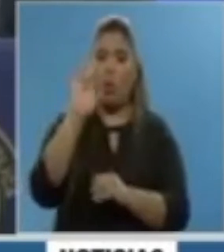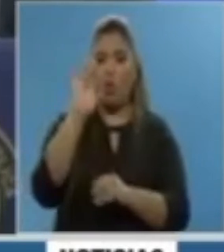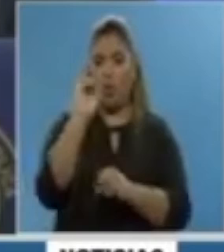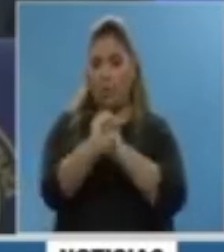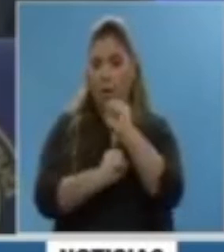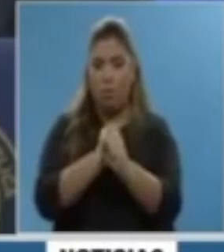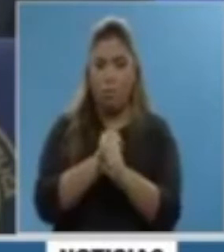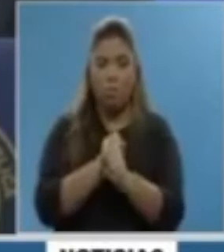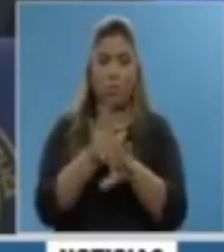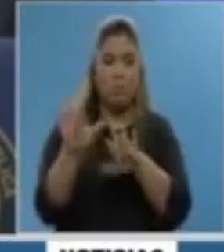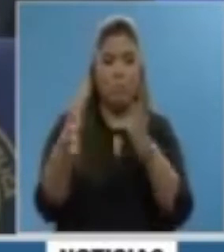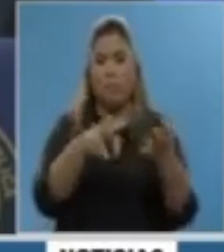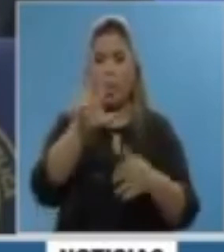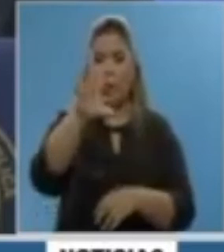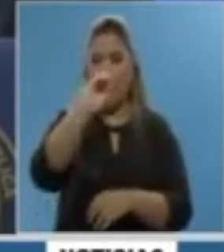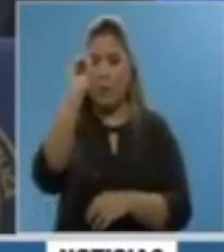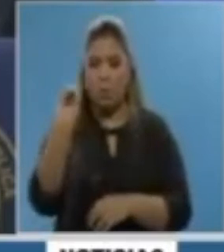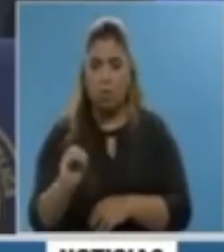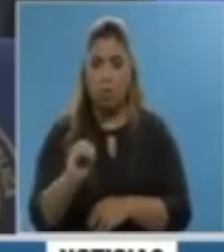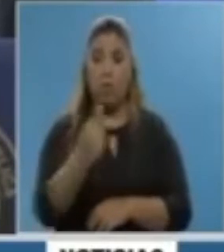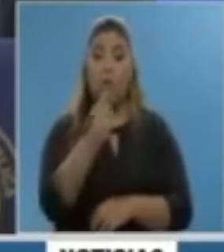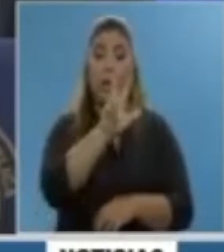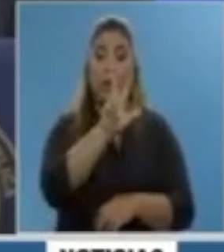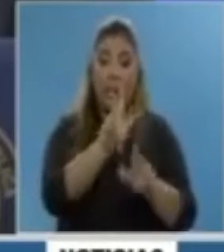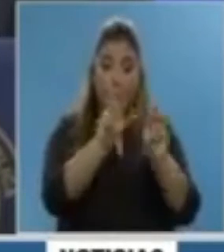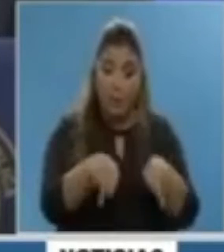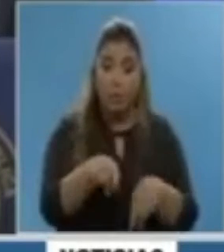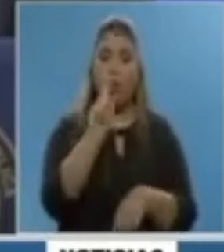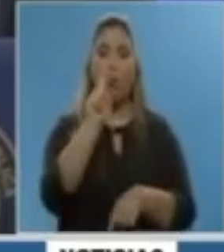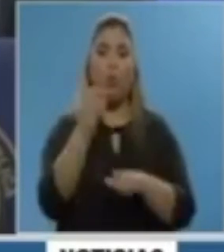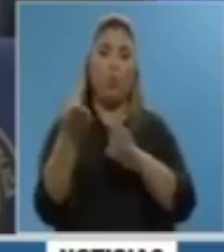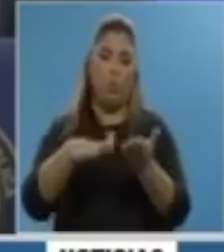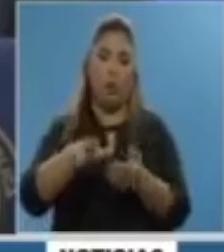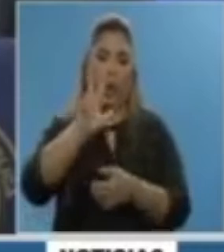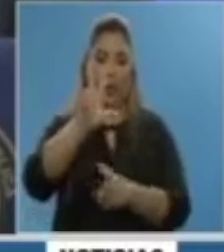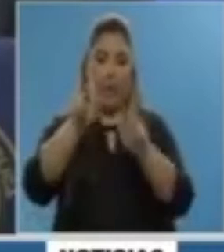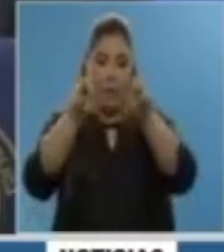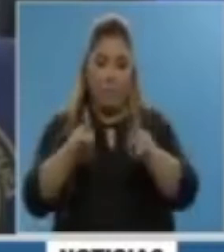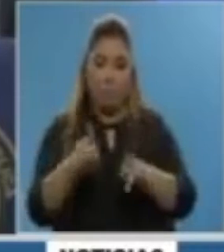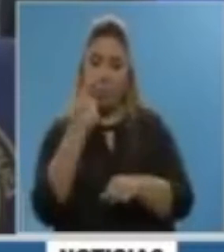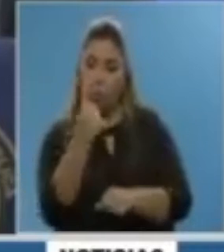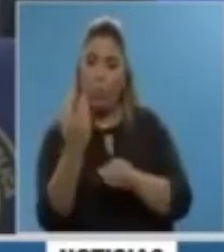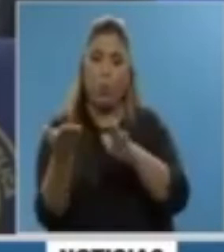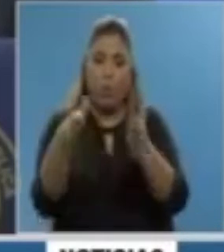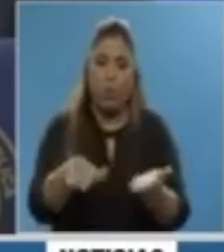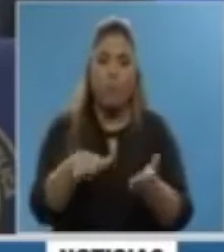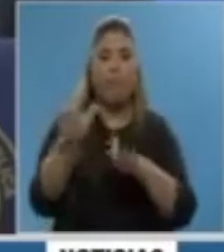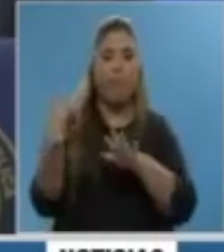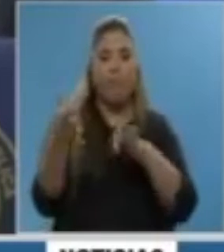del 30%, es decir, casi 1 de cada 3 puede fallecer. Entre 70 y 79